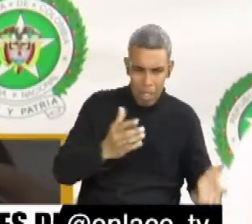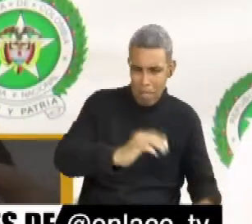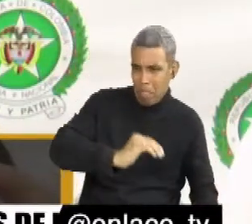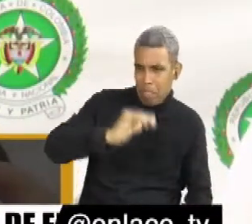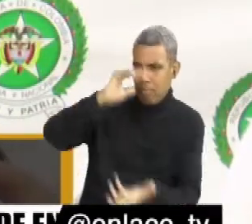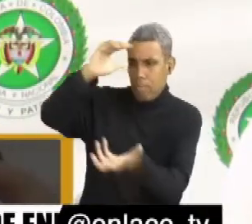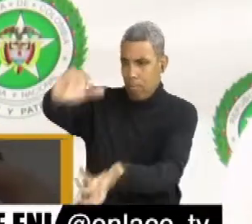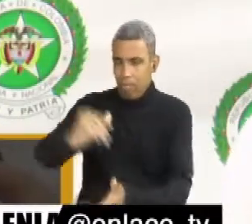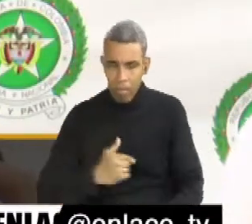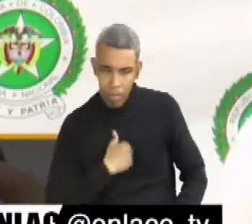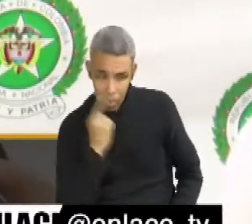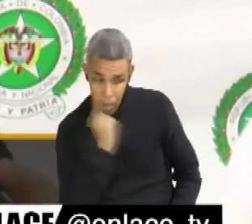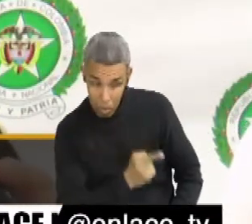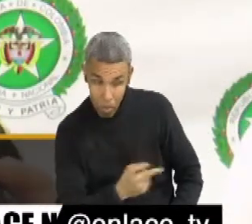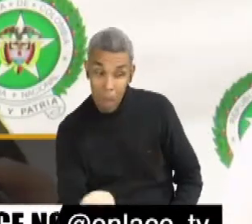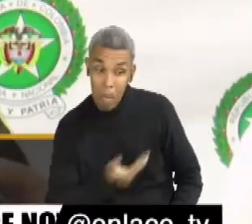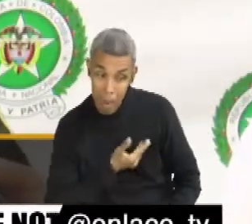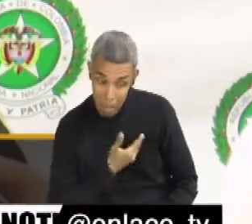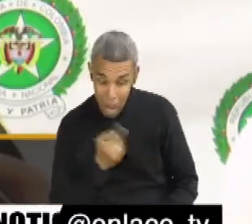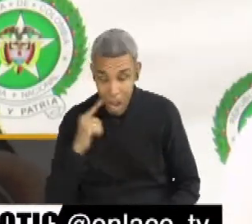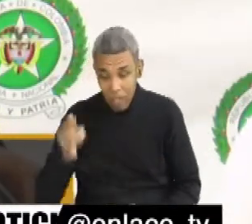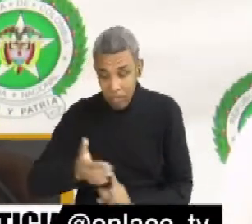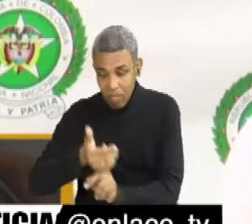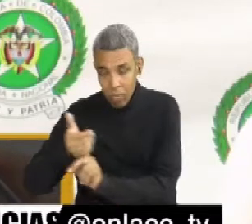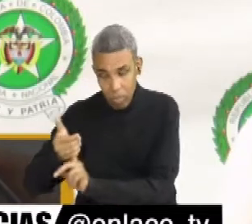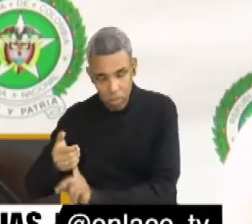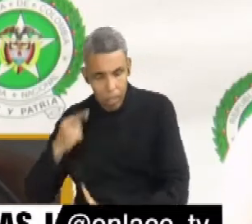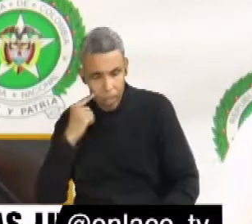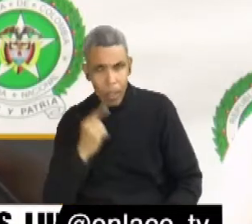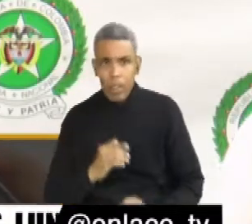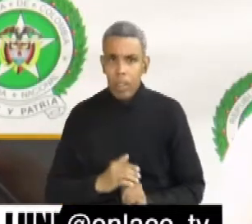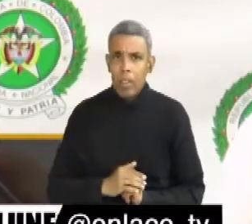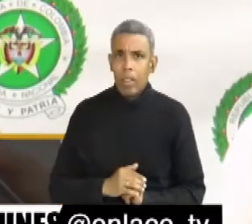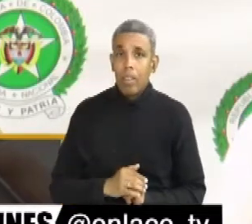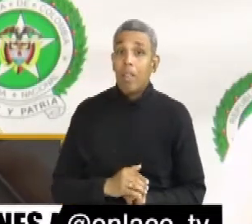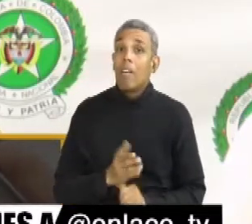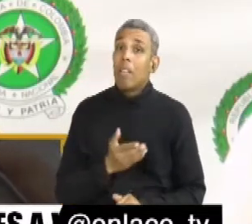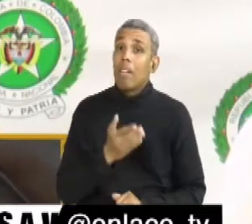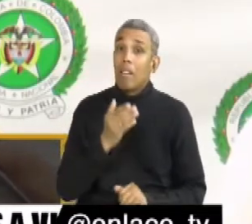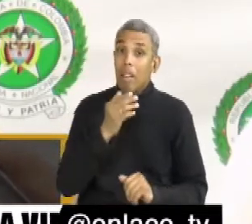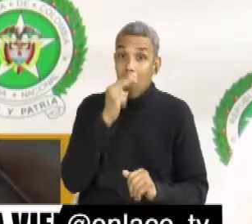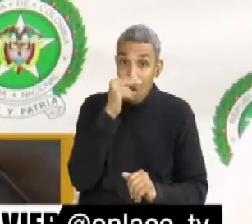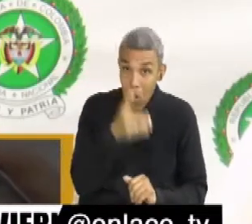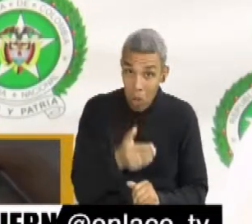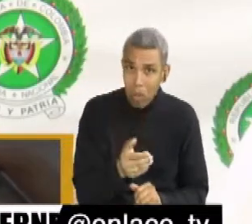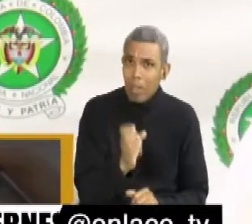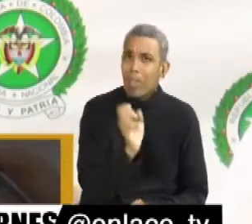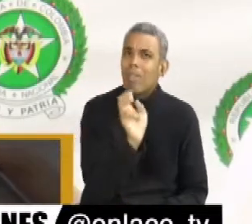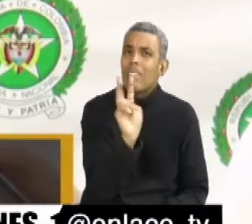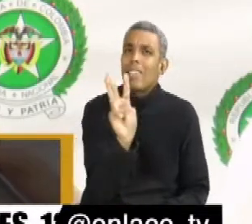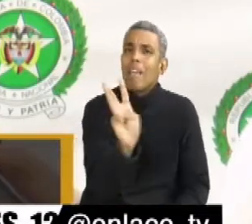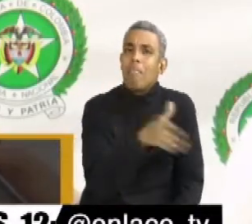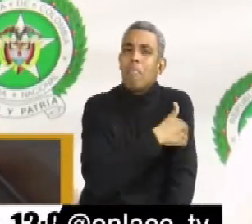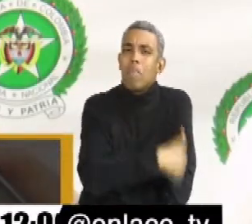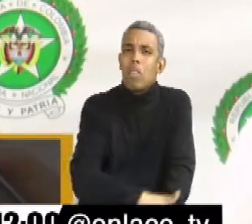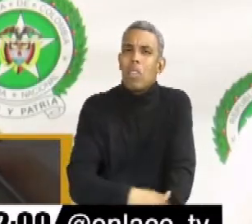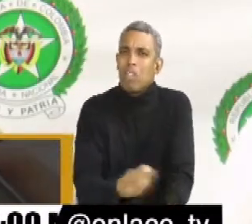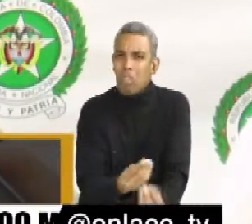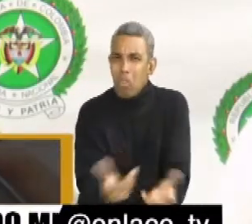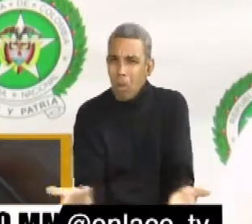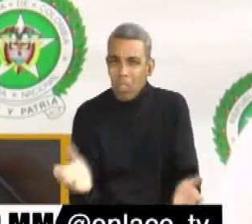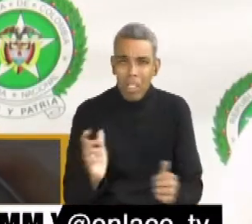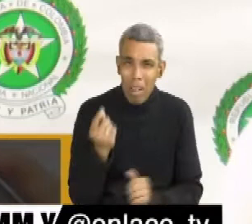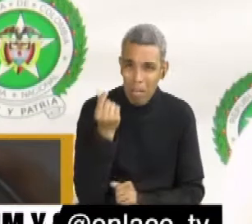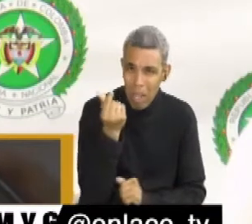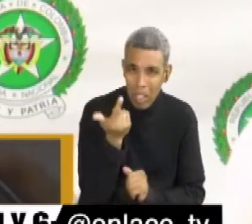Este muchacho de 12 años pues entregó 3 millones de pesos, dos computadores y lo entregó a estas personas. En ningún momento